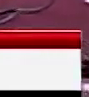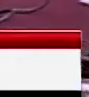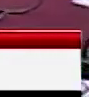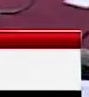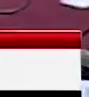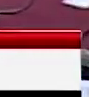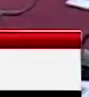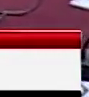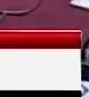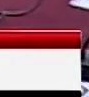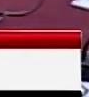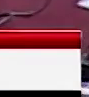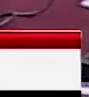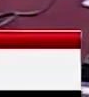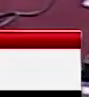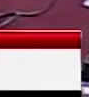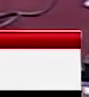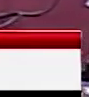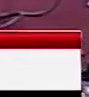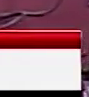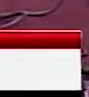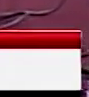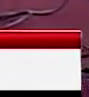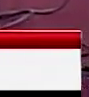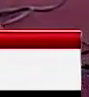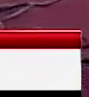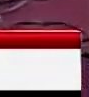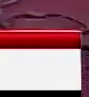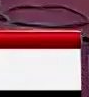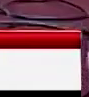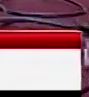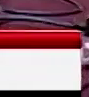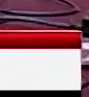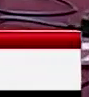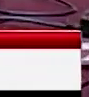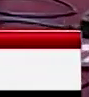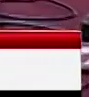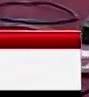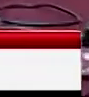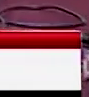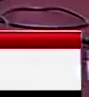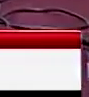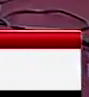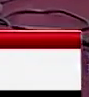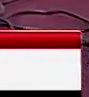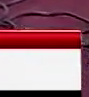la observación del artículo 6 artículo 46